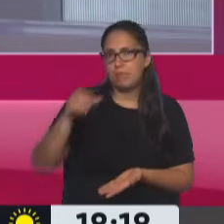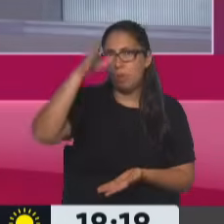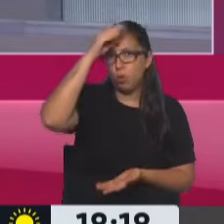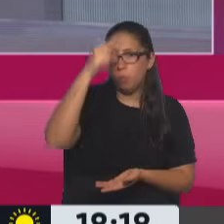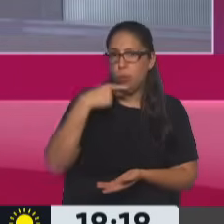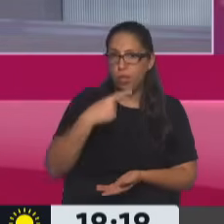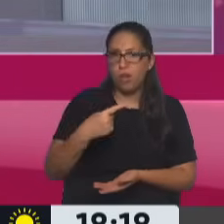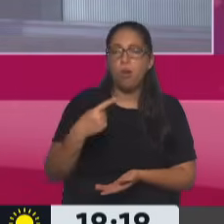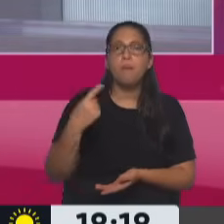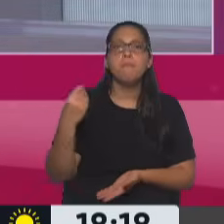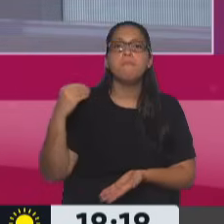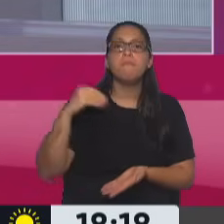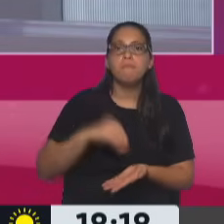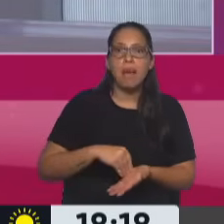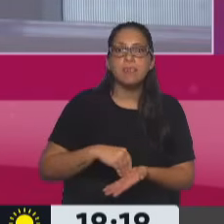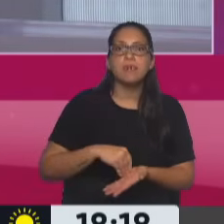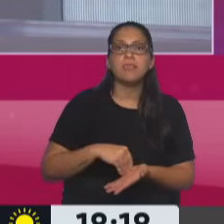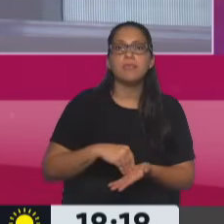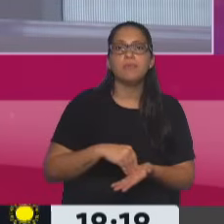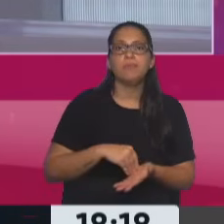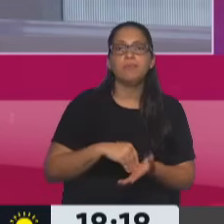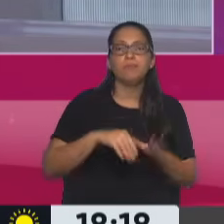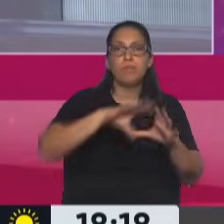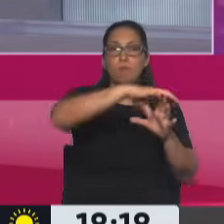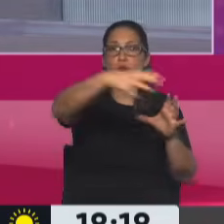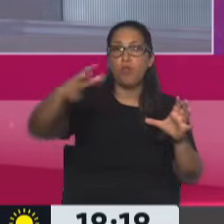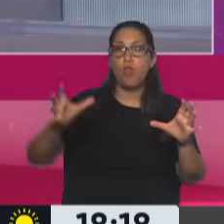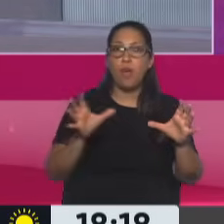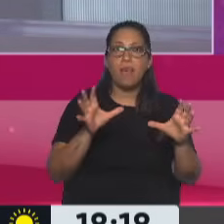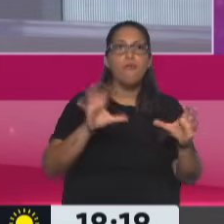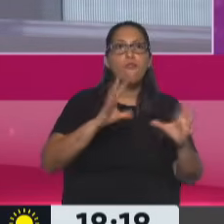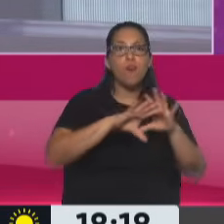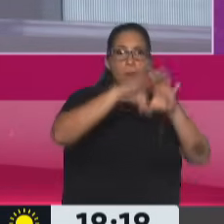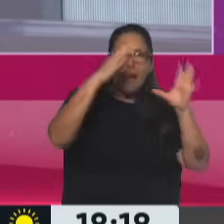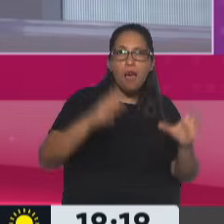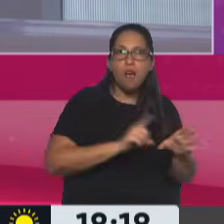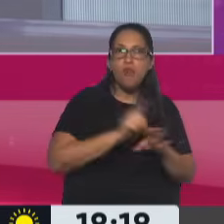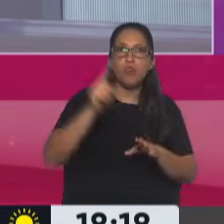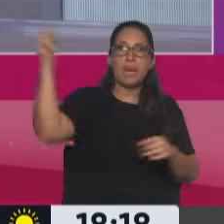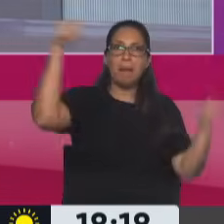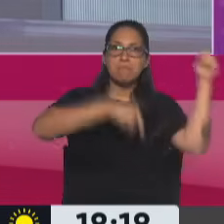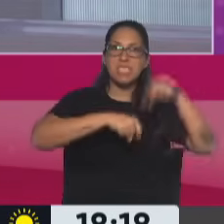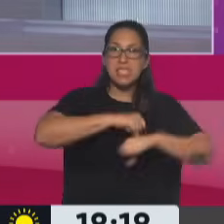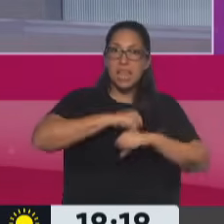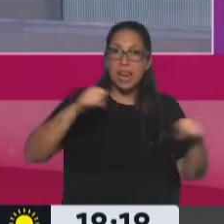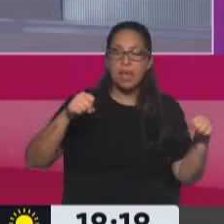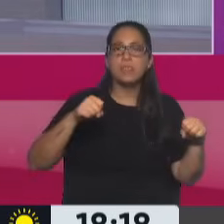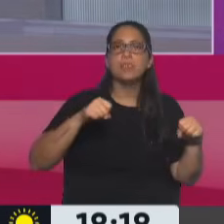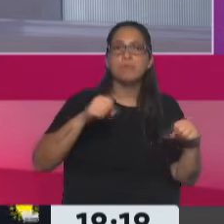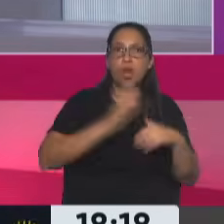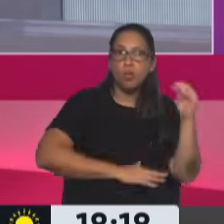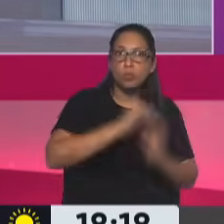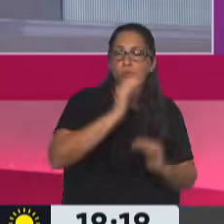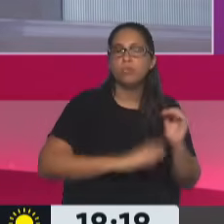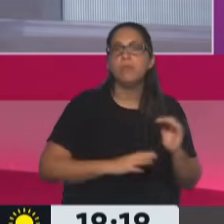la integración completa al escudo de defensa antimisiles, y obviamente que esas son posiciones estratégicas para mirar lo que sucede